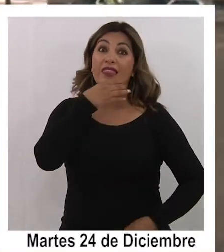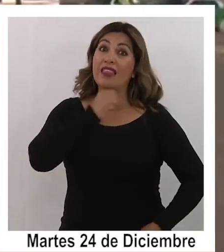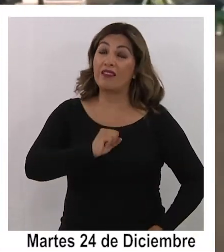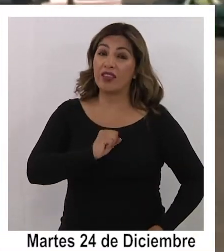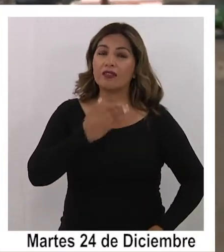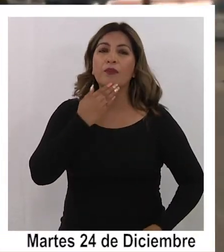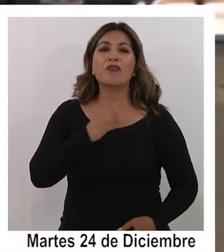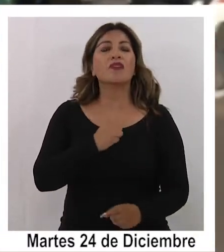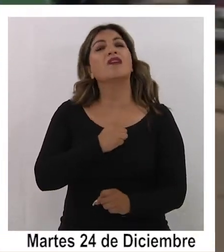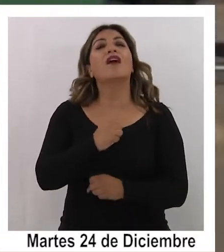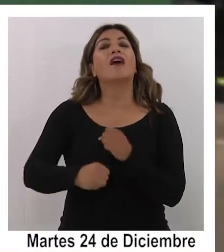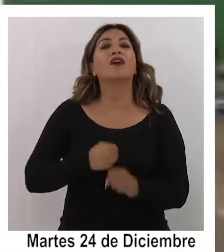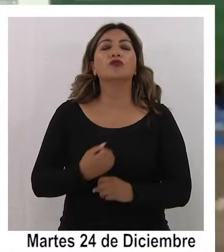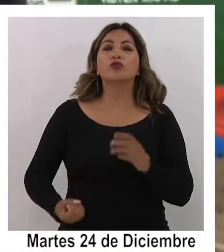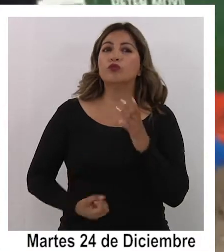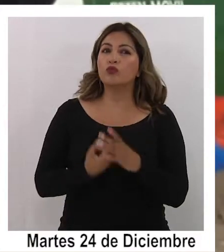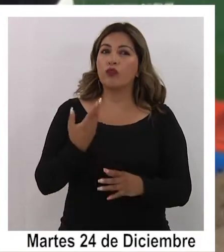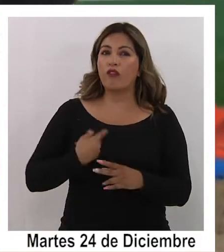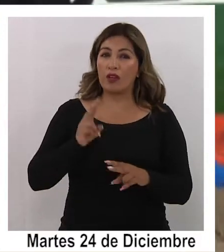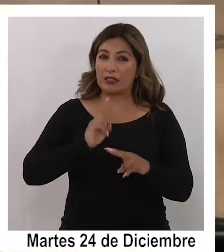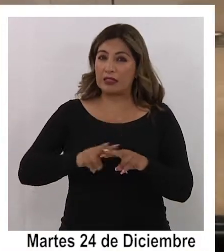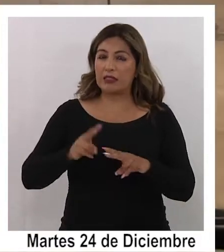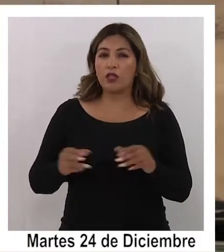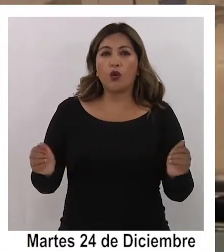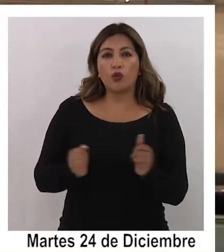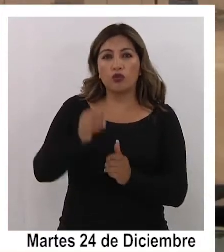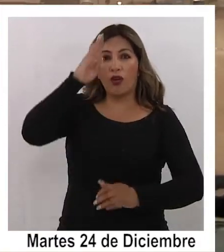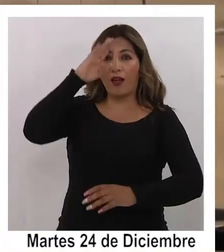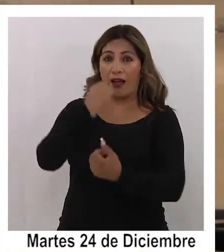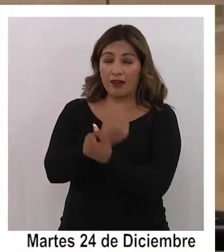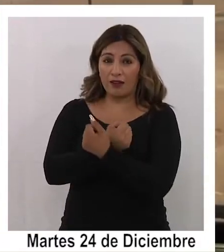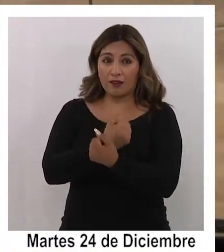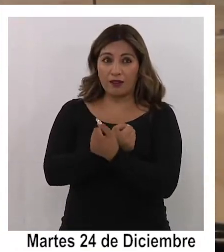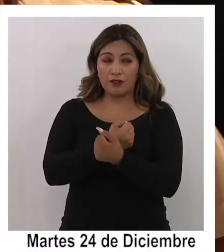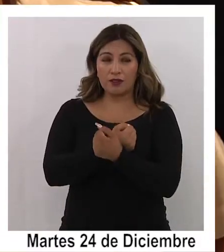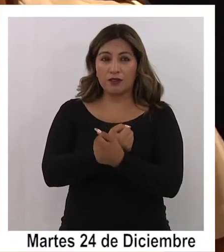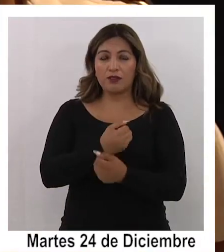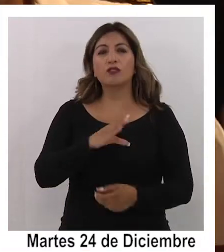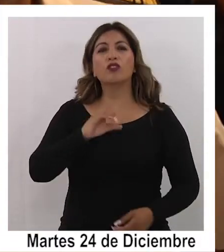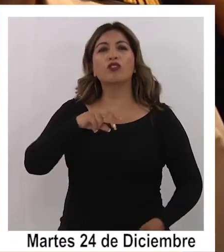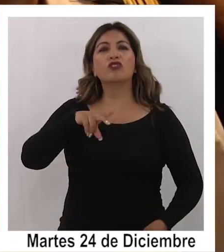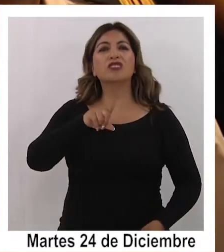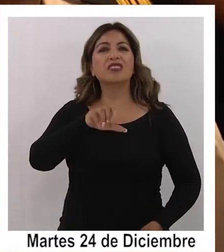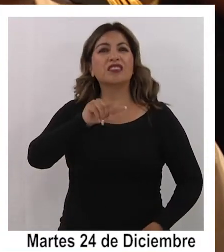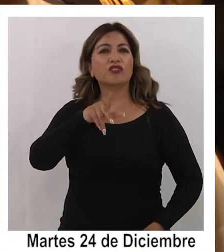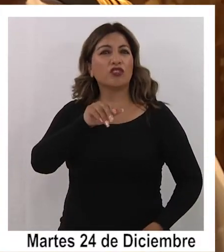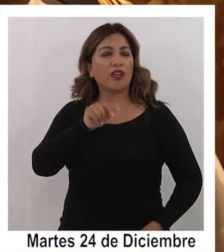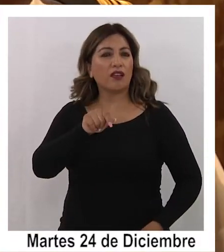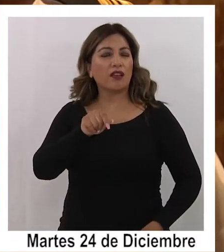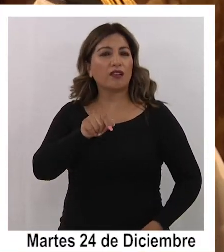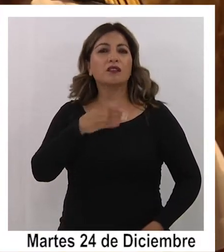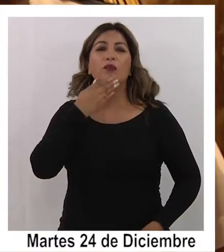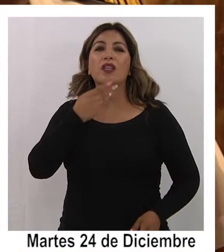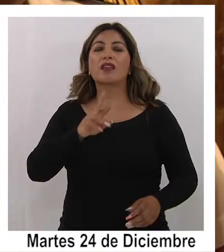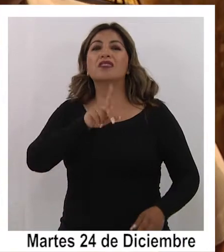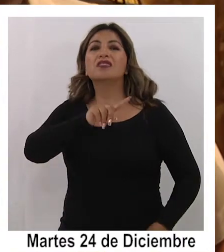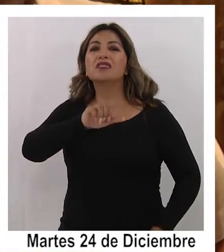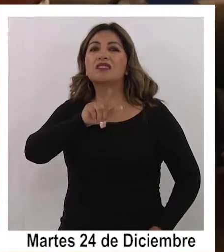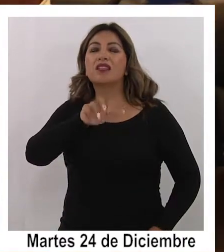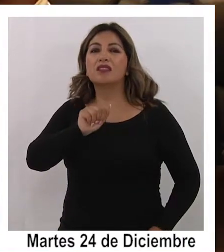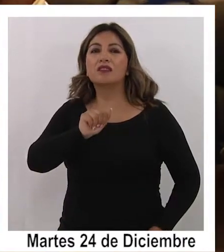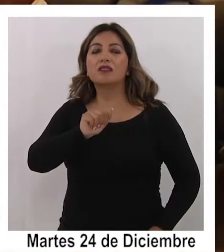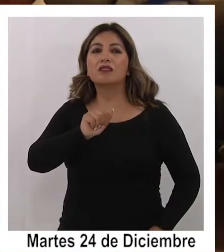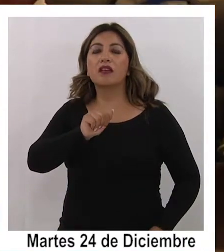fiestas de Navidad y Año Nuevo que se ha dispuesto en conjunto con carabineros, la concesionaria SACIR, Senda,